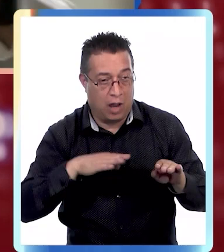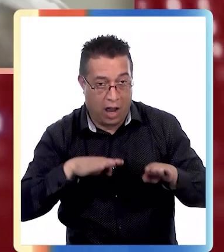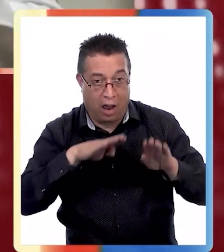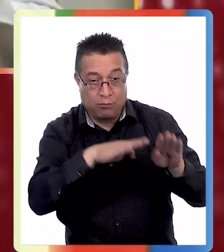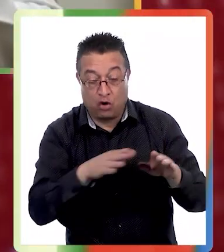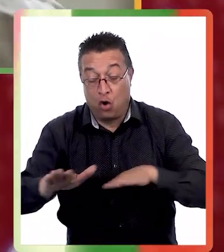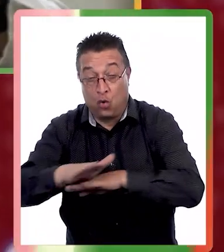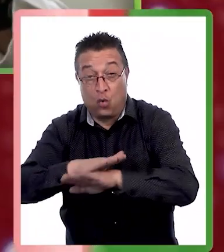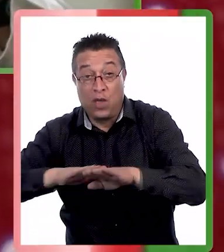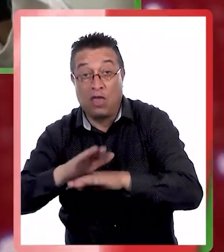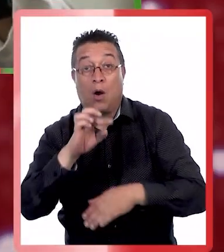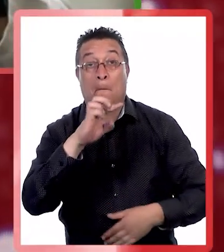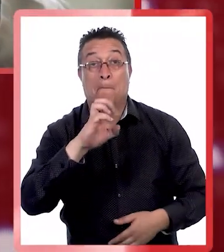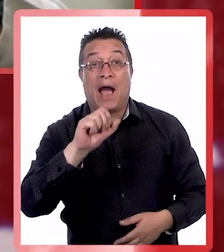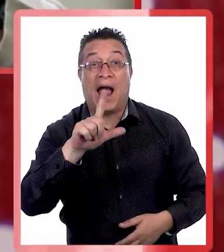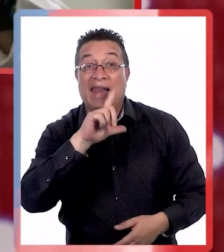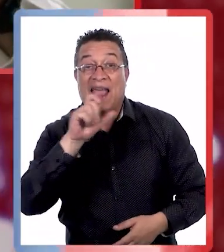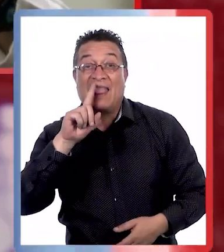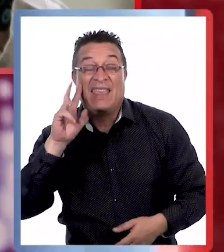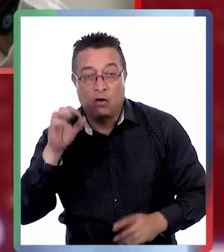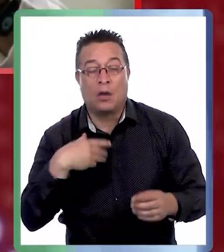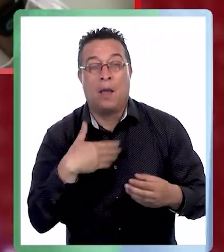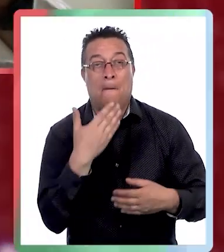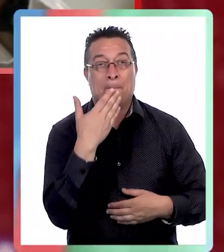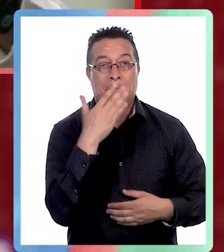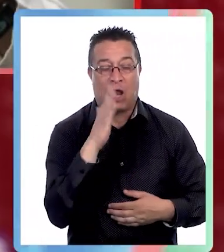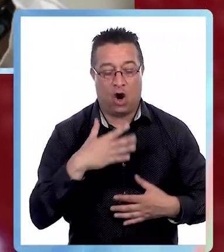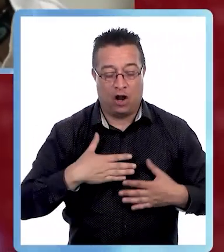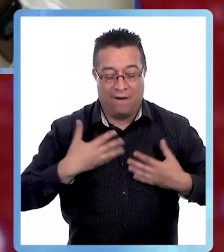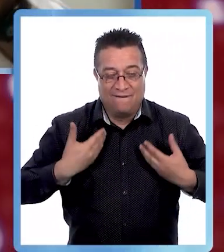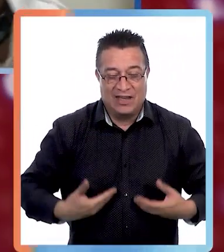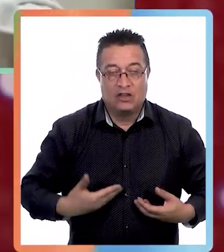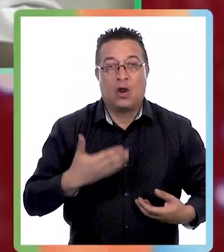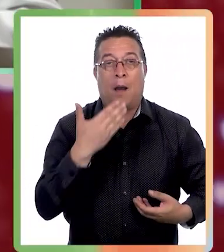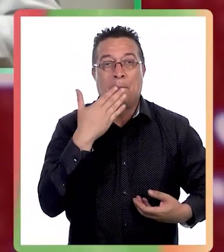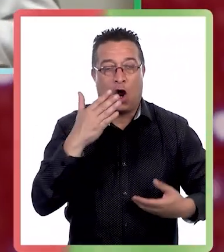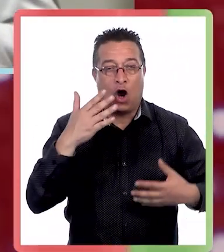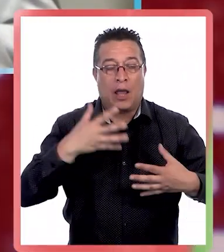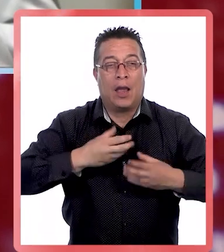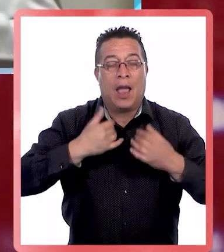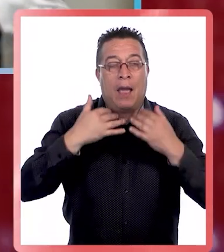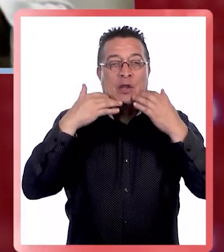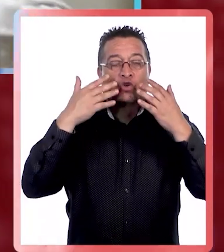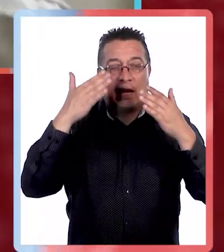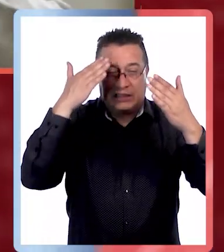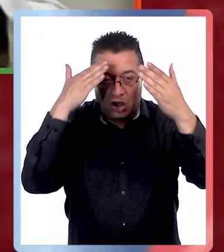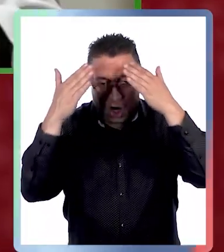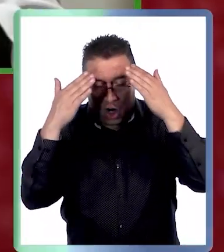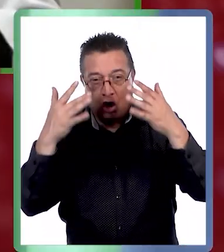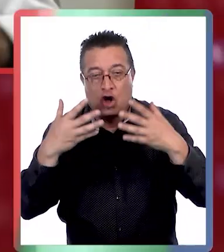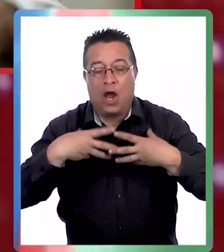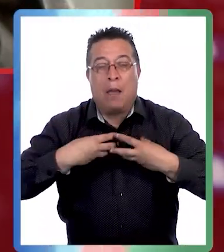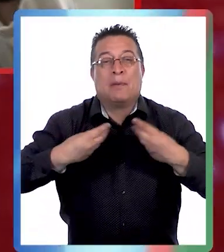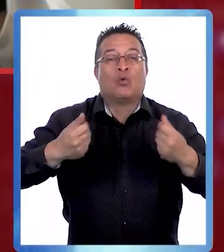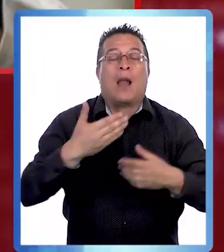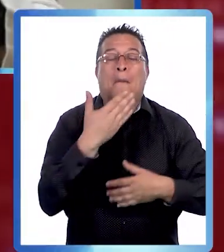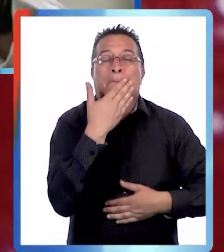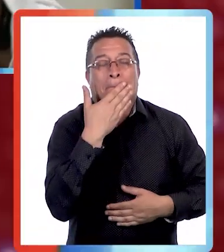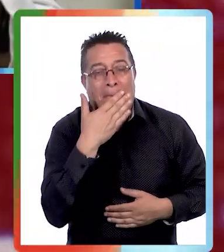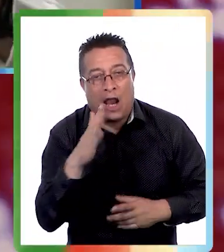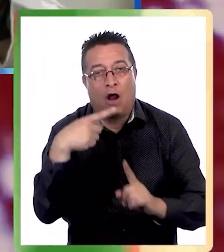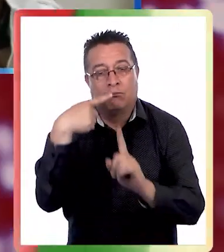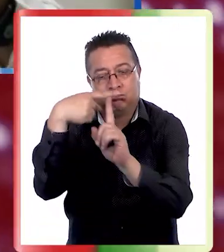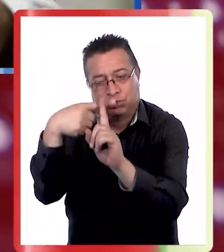paliativos, va a aguantar mejor en lo físico, en lo emocional, en lo psicológico y en lo espiritual. Y va a hacer que